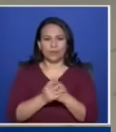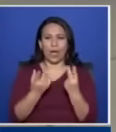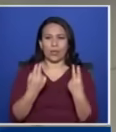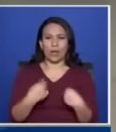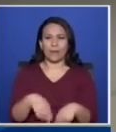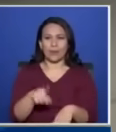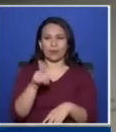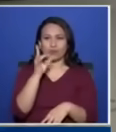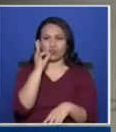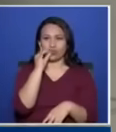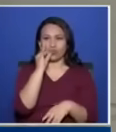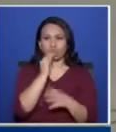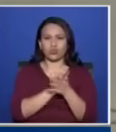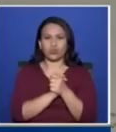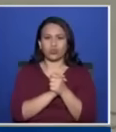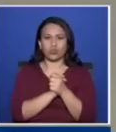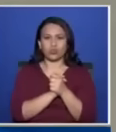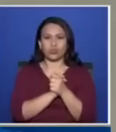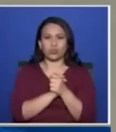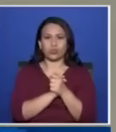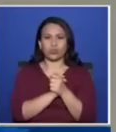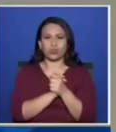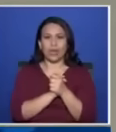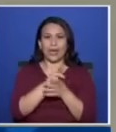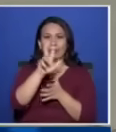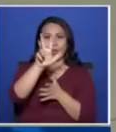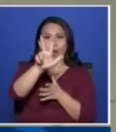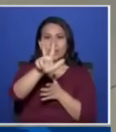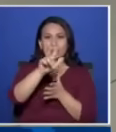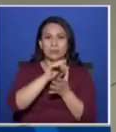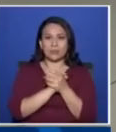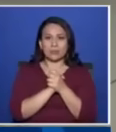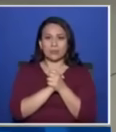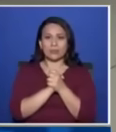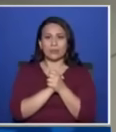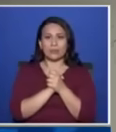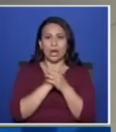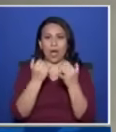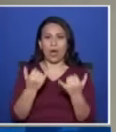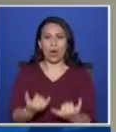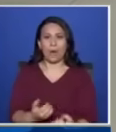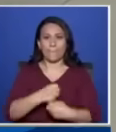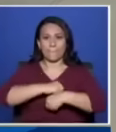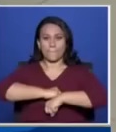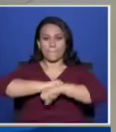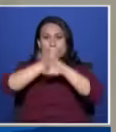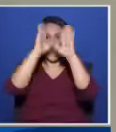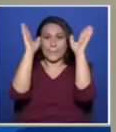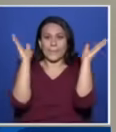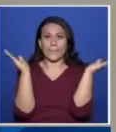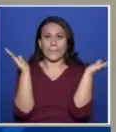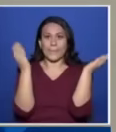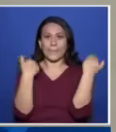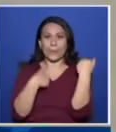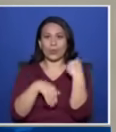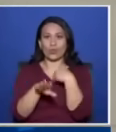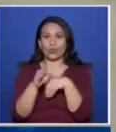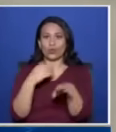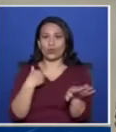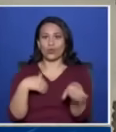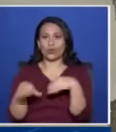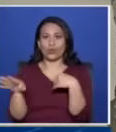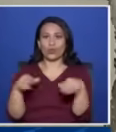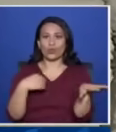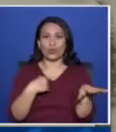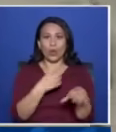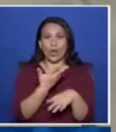ya de la ATM, hay 3 en este momento ayudando o permitiendo que haya mayor fluidez vehicular